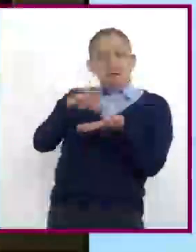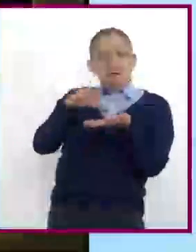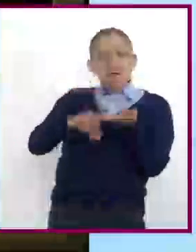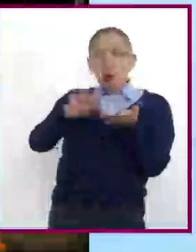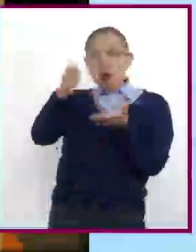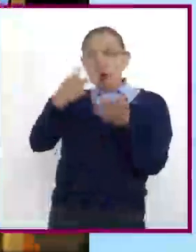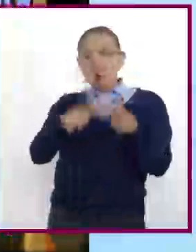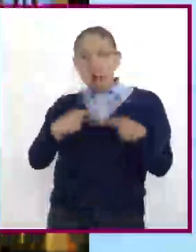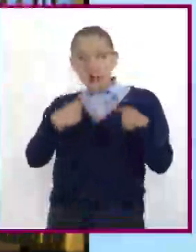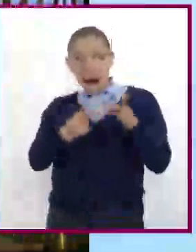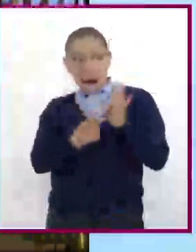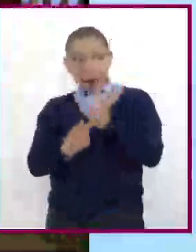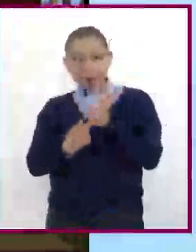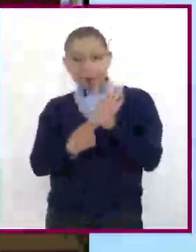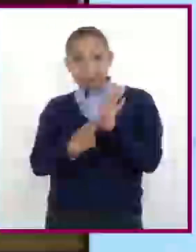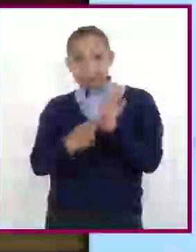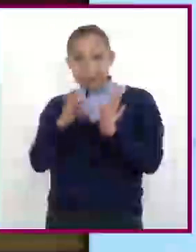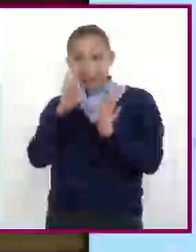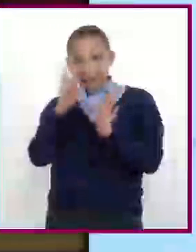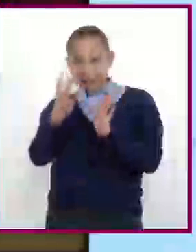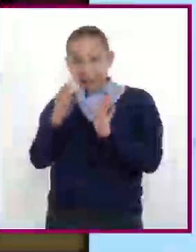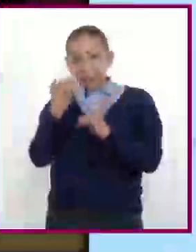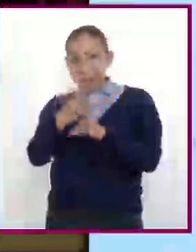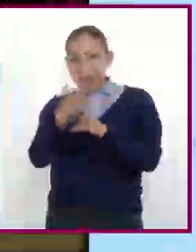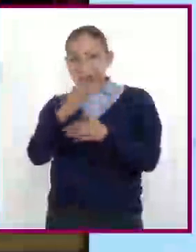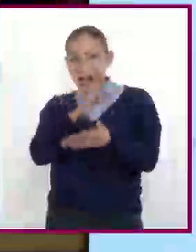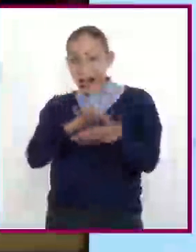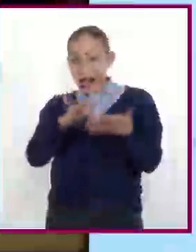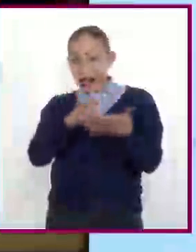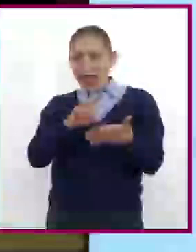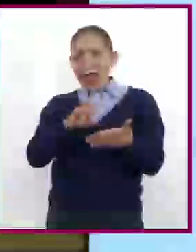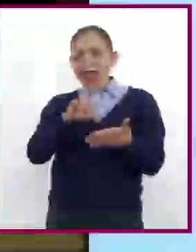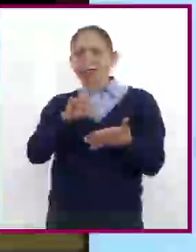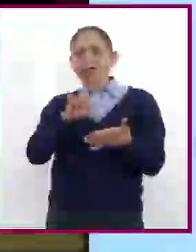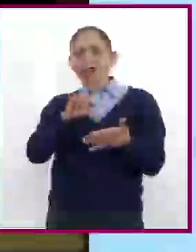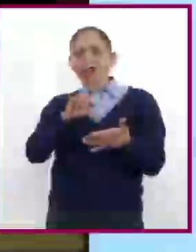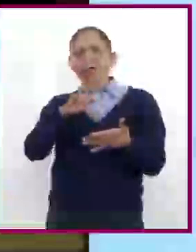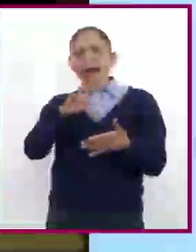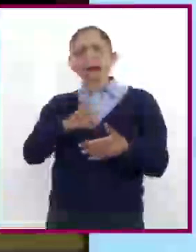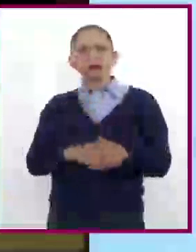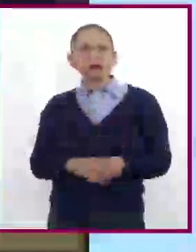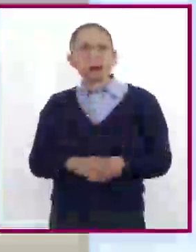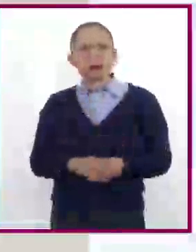a otras personas? Piensa en ello mientras lees el libro El Diosero.